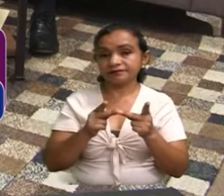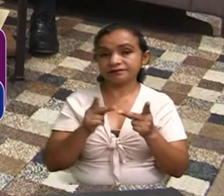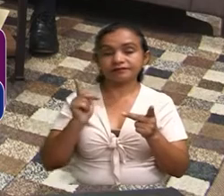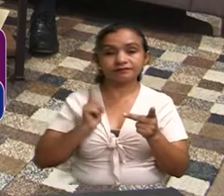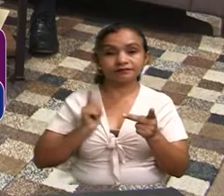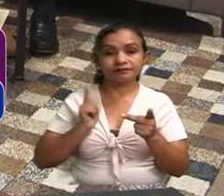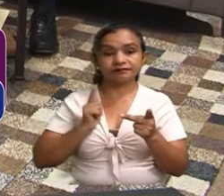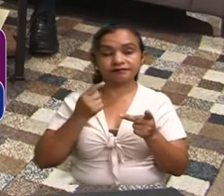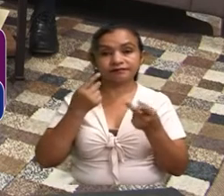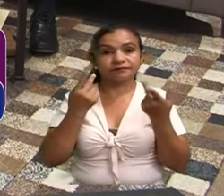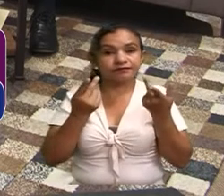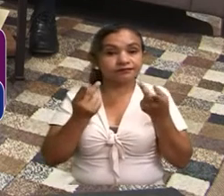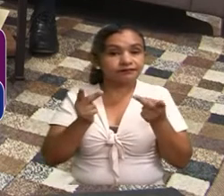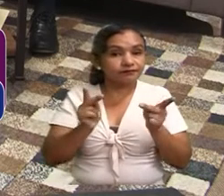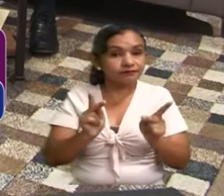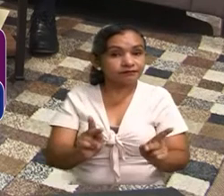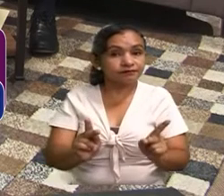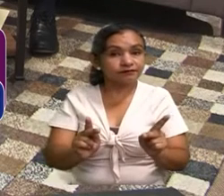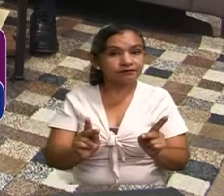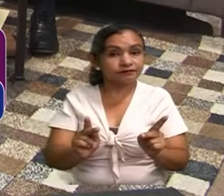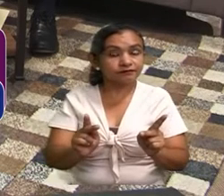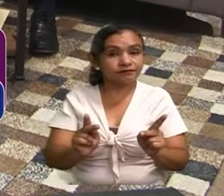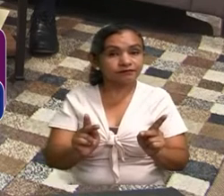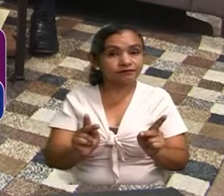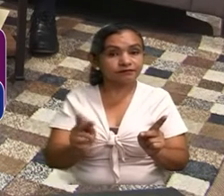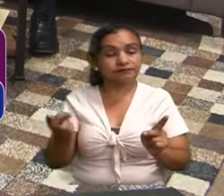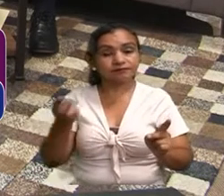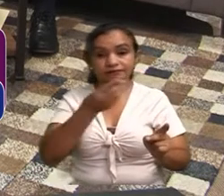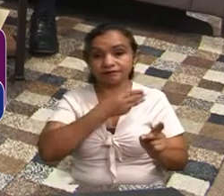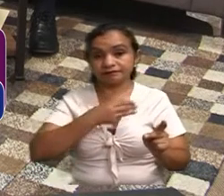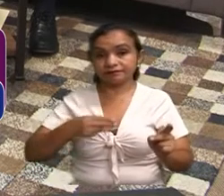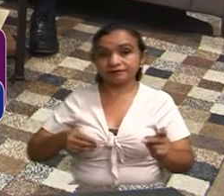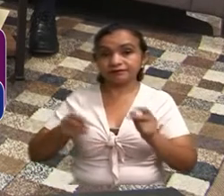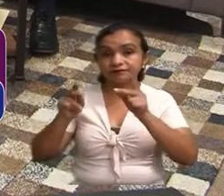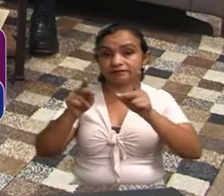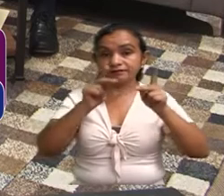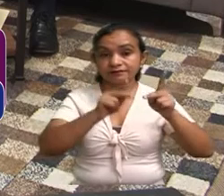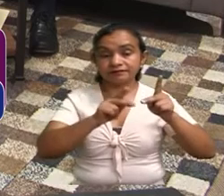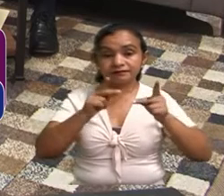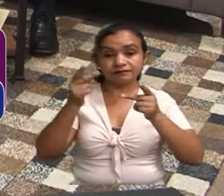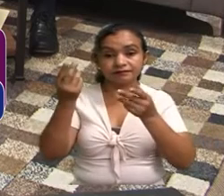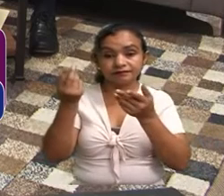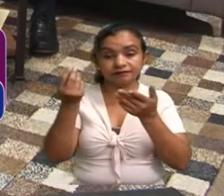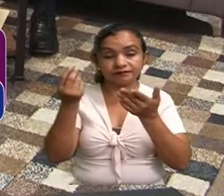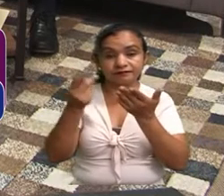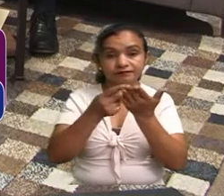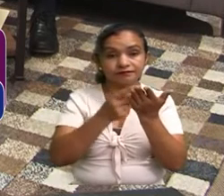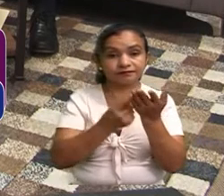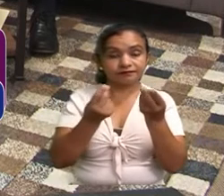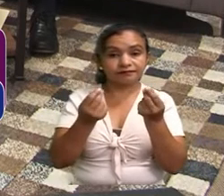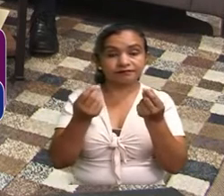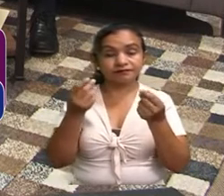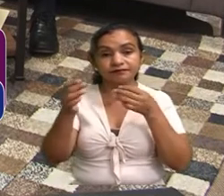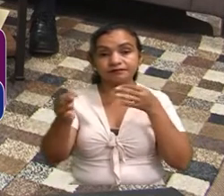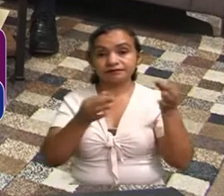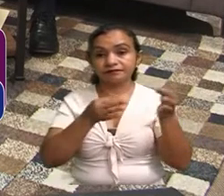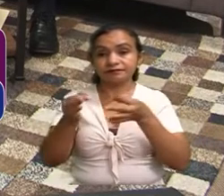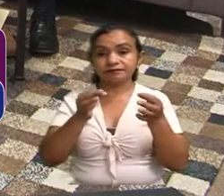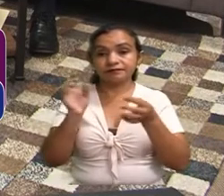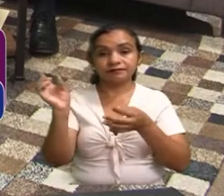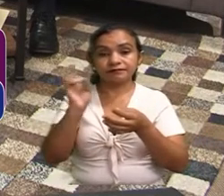esa ponencia, pero nosotros, nuestro ministro de Hacienda y Crédito Público va a tener una ponencia